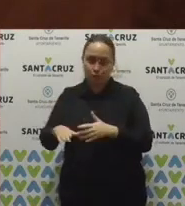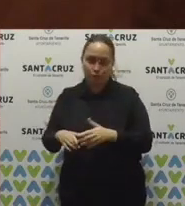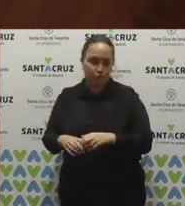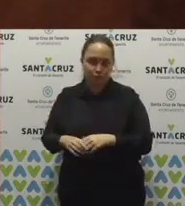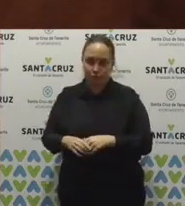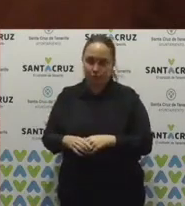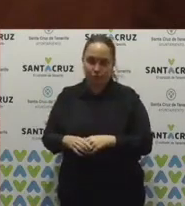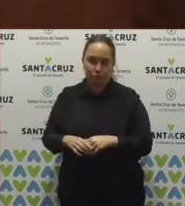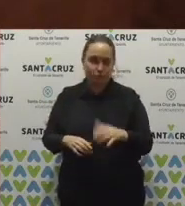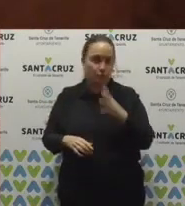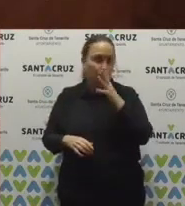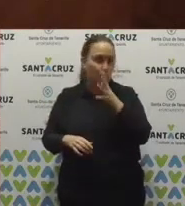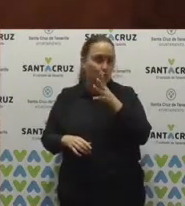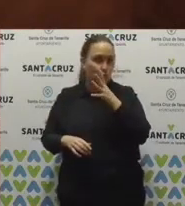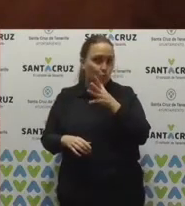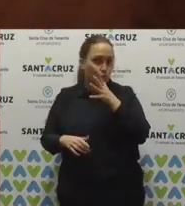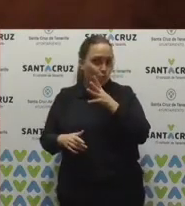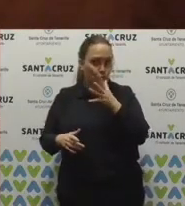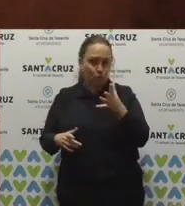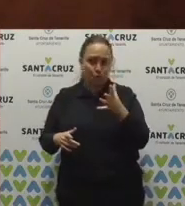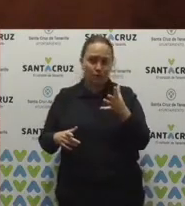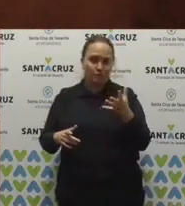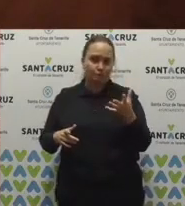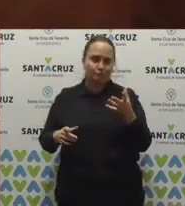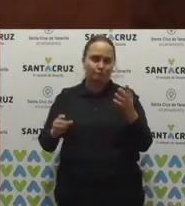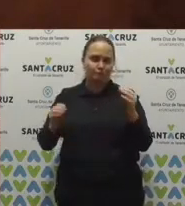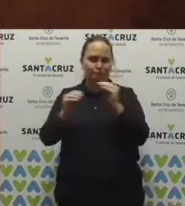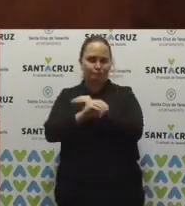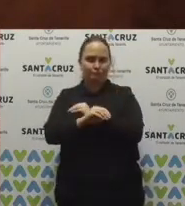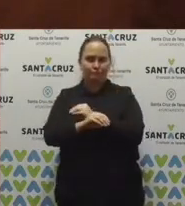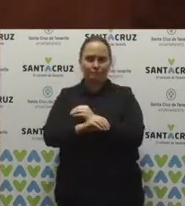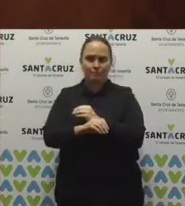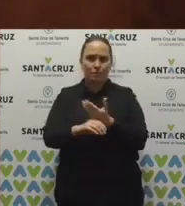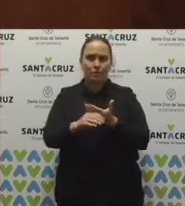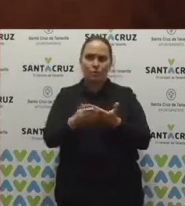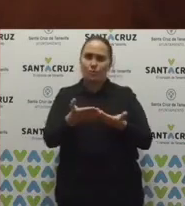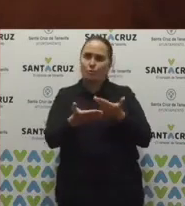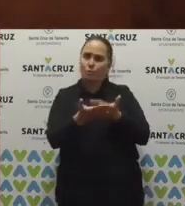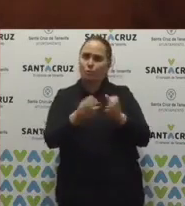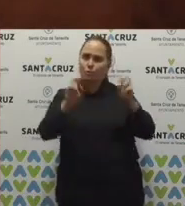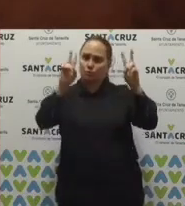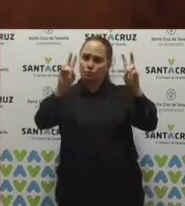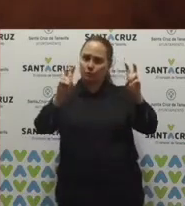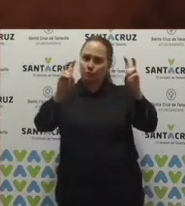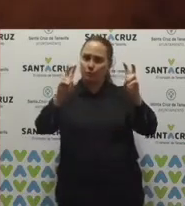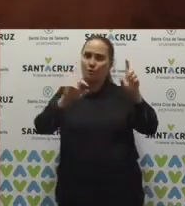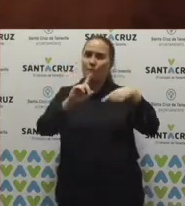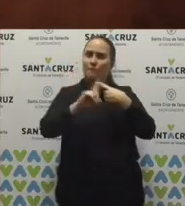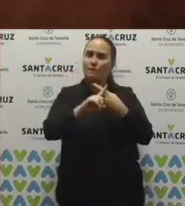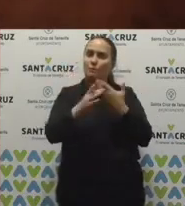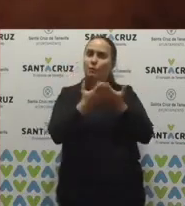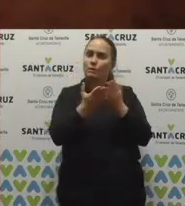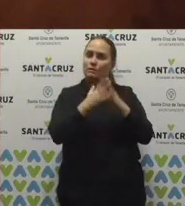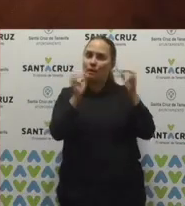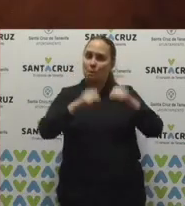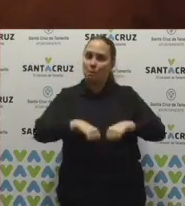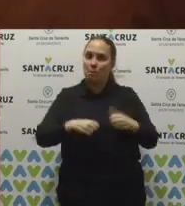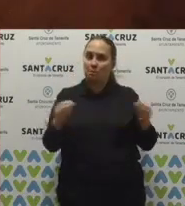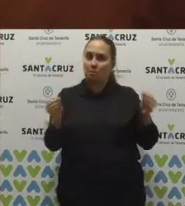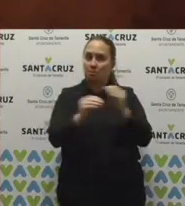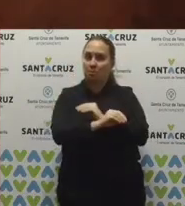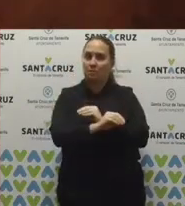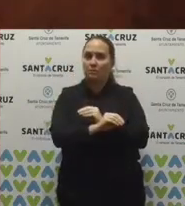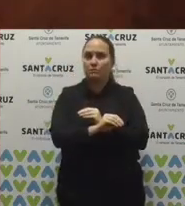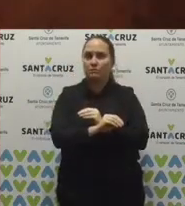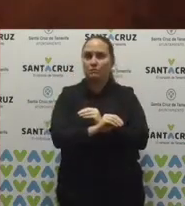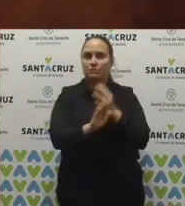hay no hay una incongruencia entre el título de la moción y la propuesta de acuerdo eso no quiere decir que no